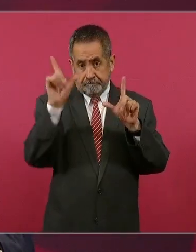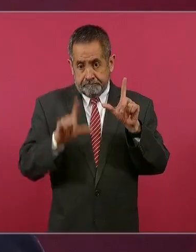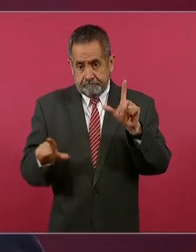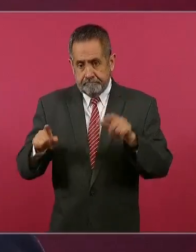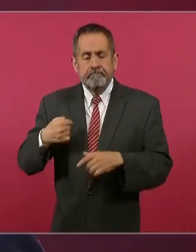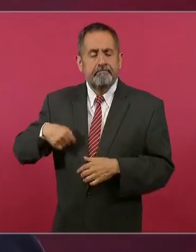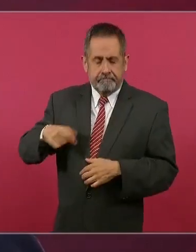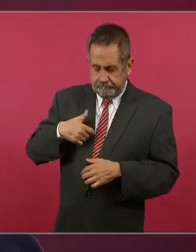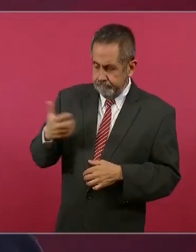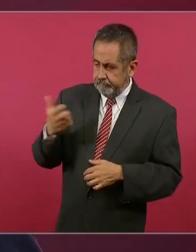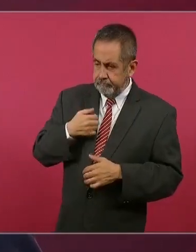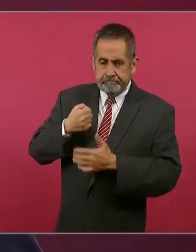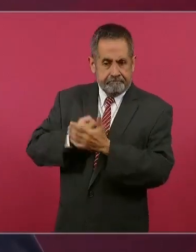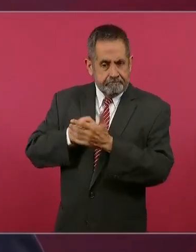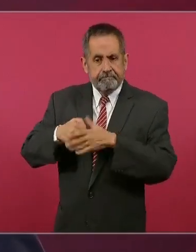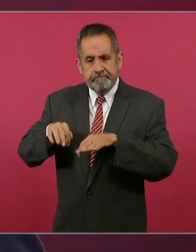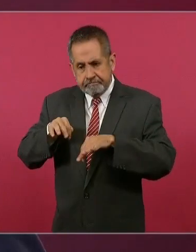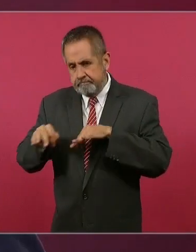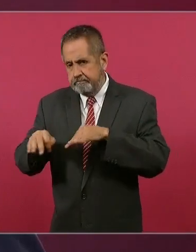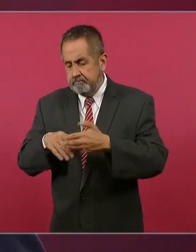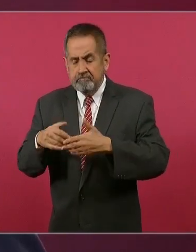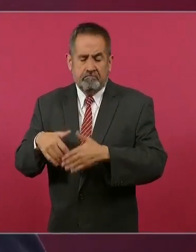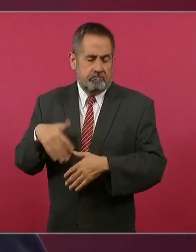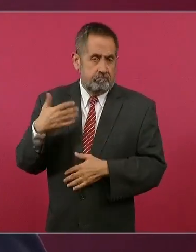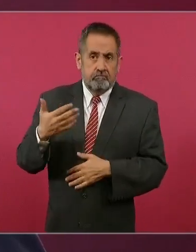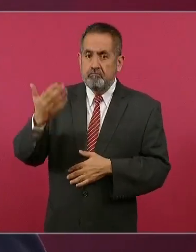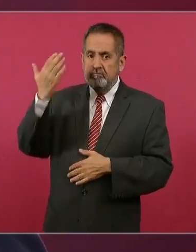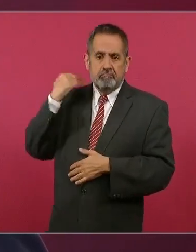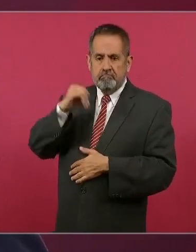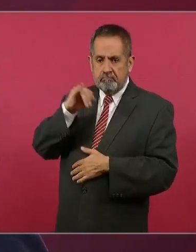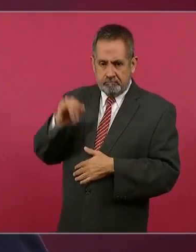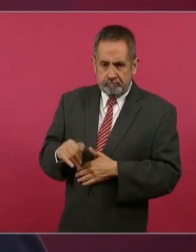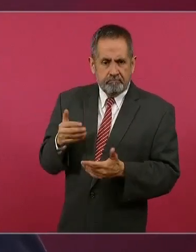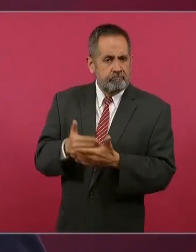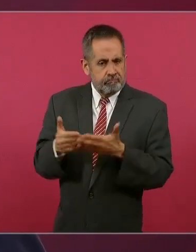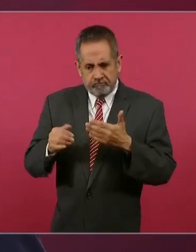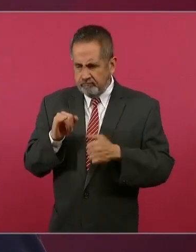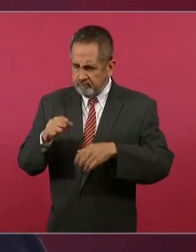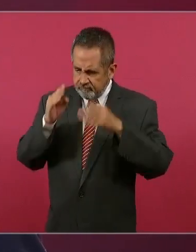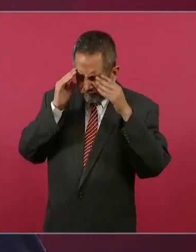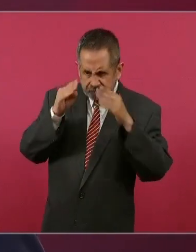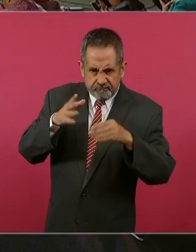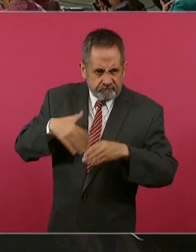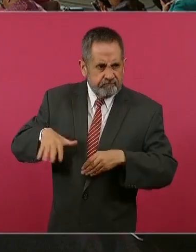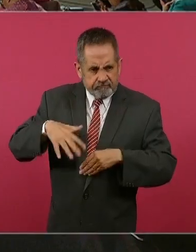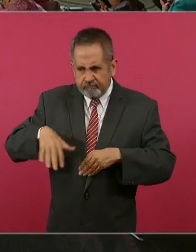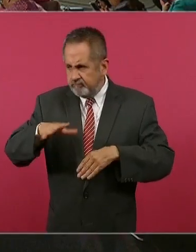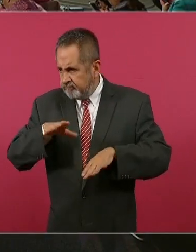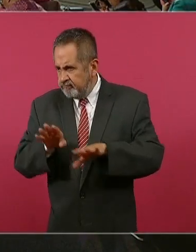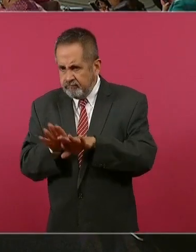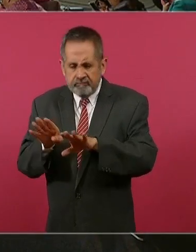estamos haciendo un trabajo como nunca se había hecho en esta